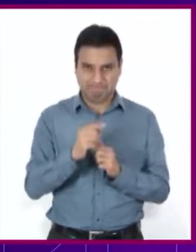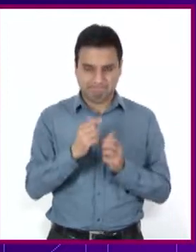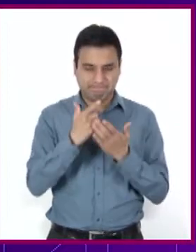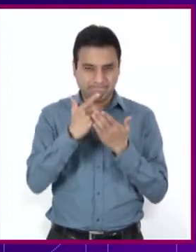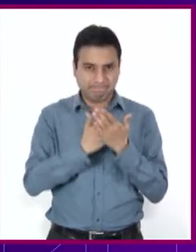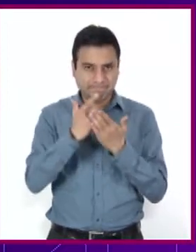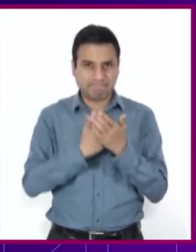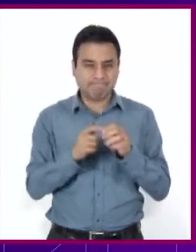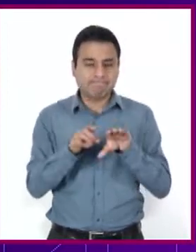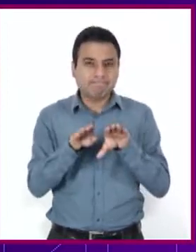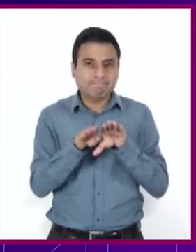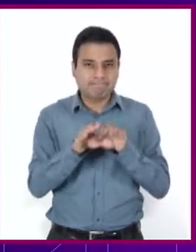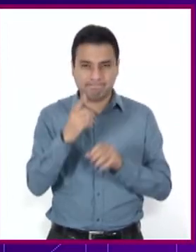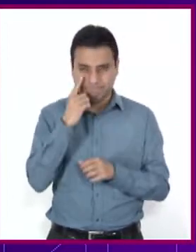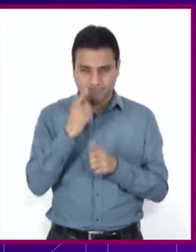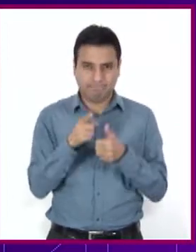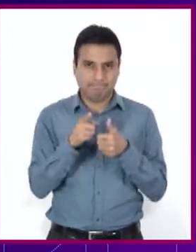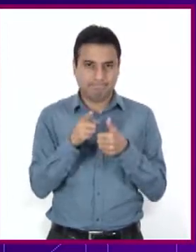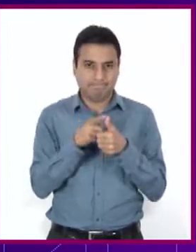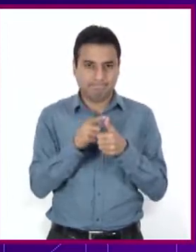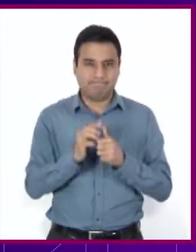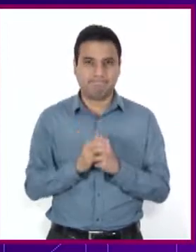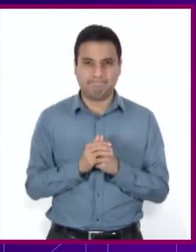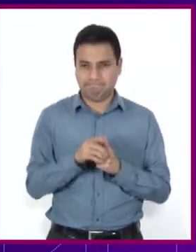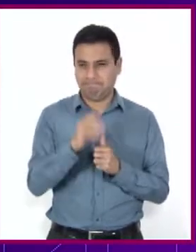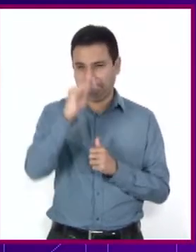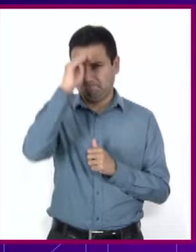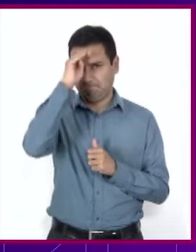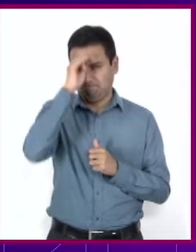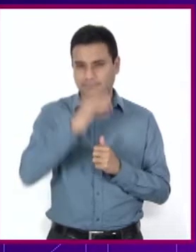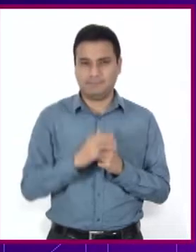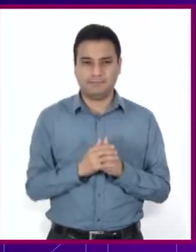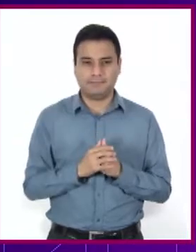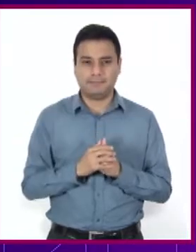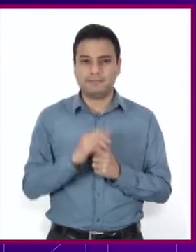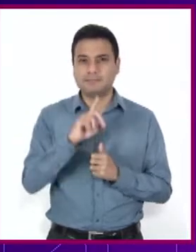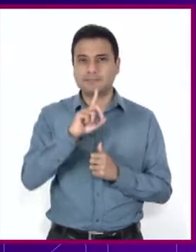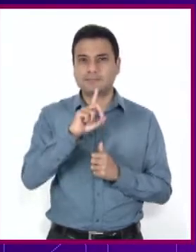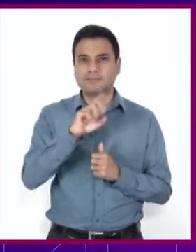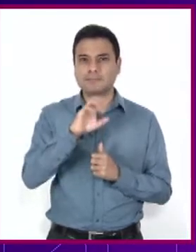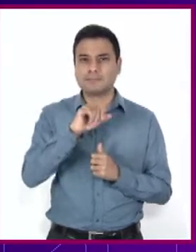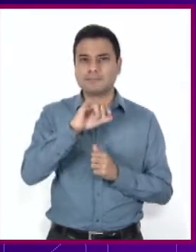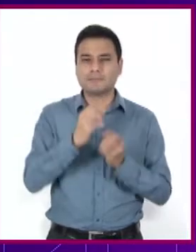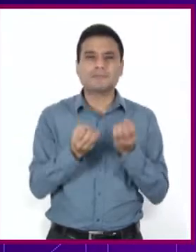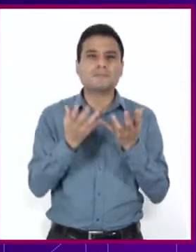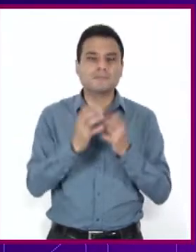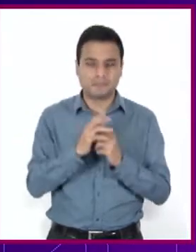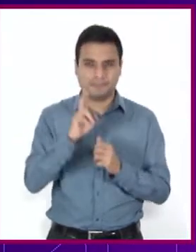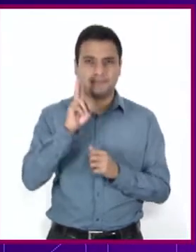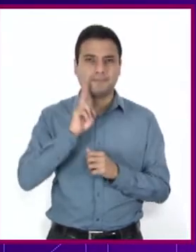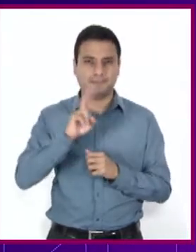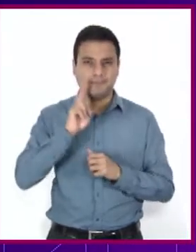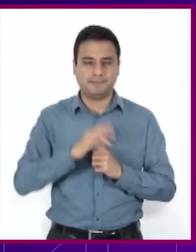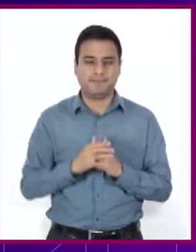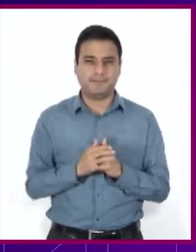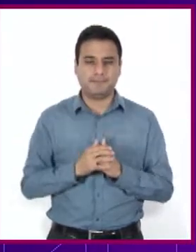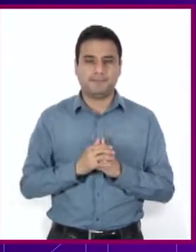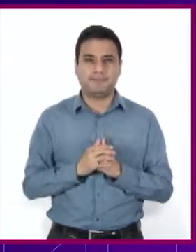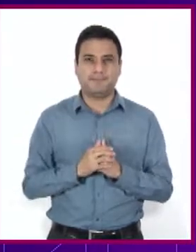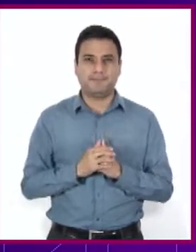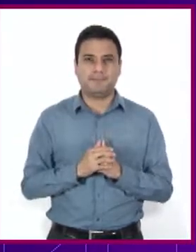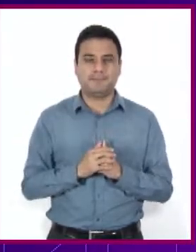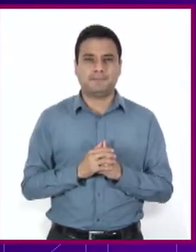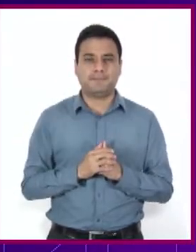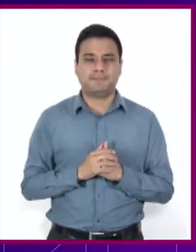ello, lo primero que haremos es considerar el valor de la densidad del aluminio, que tomará el valor de la constante